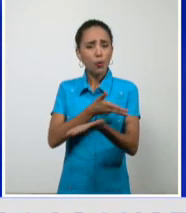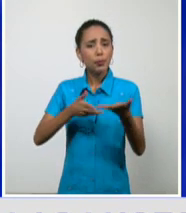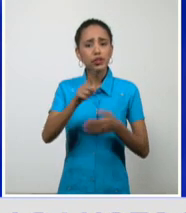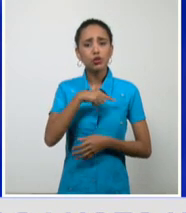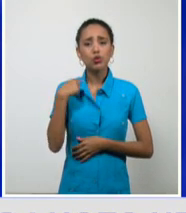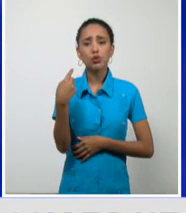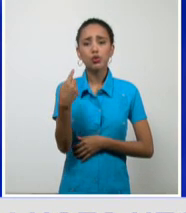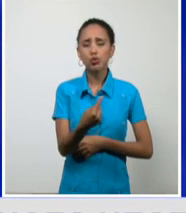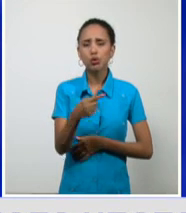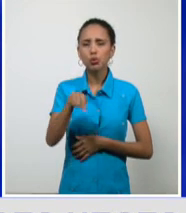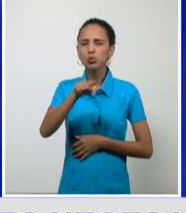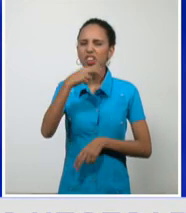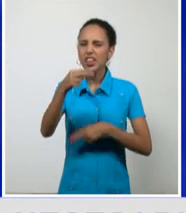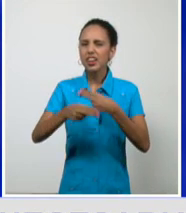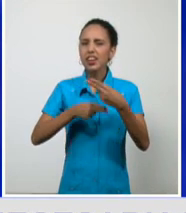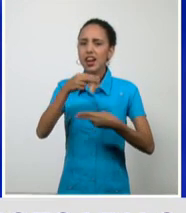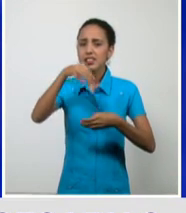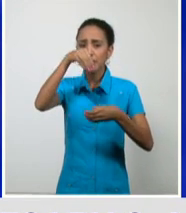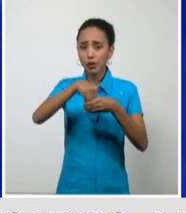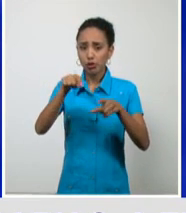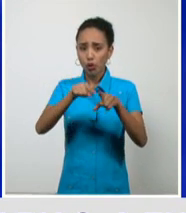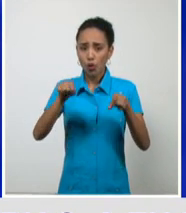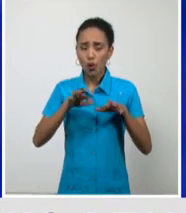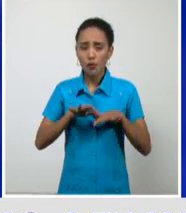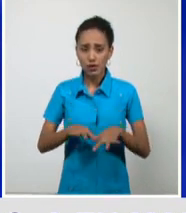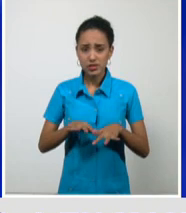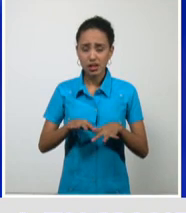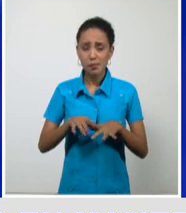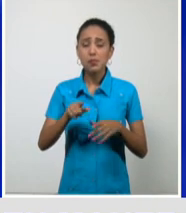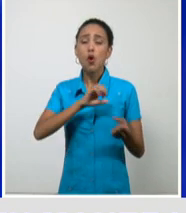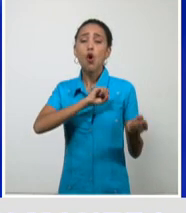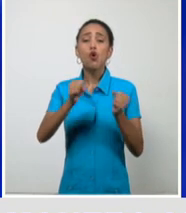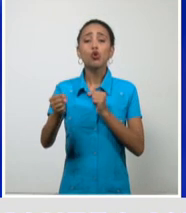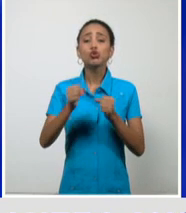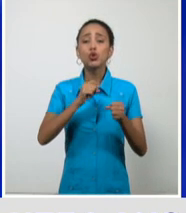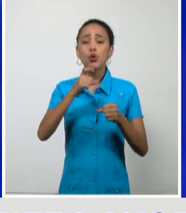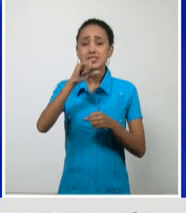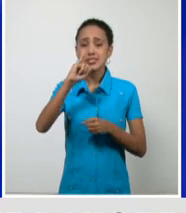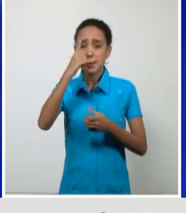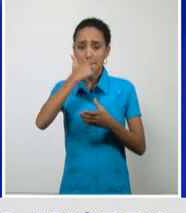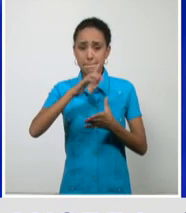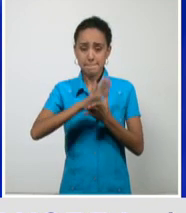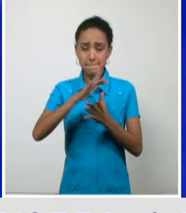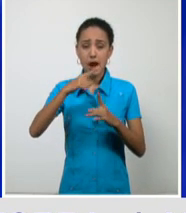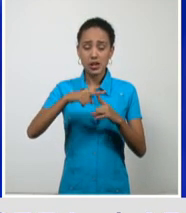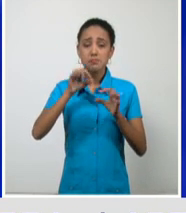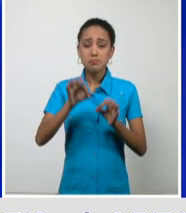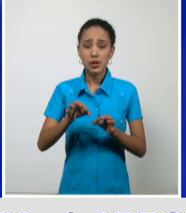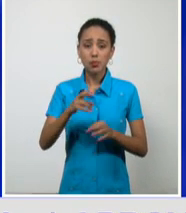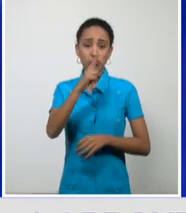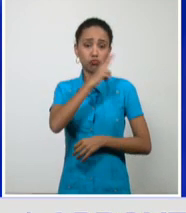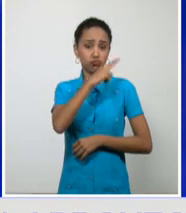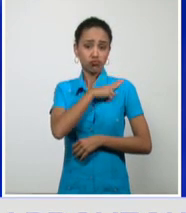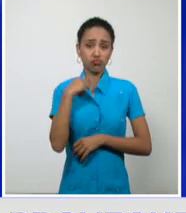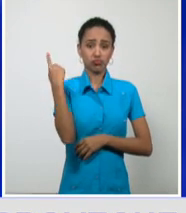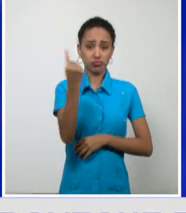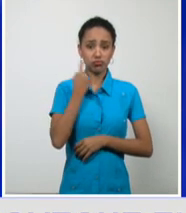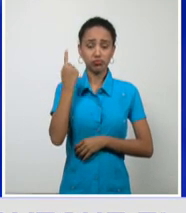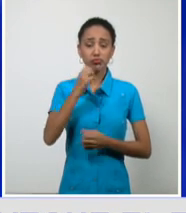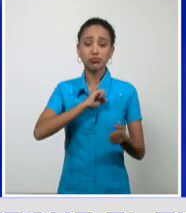que realiza su oficina, la Oficina Regulatoria del SIGMA, que es una autoridad nacional regulatoria y que